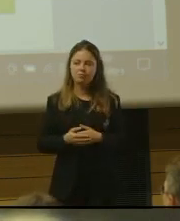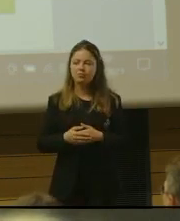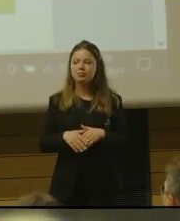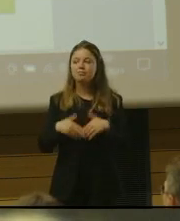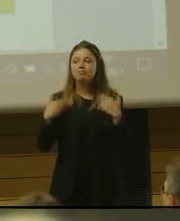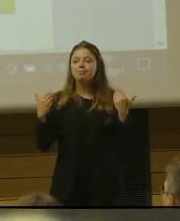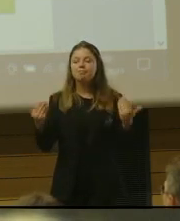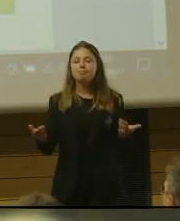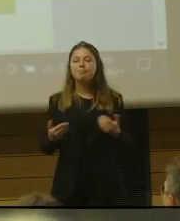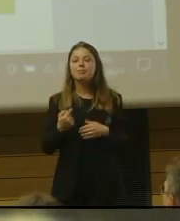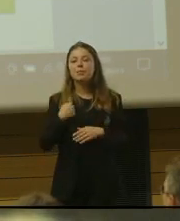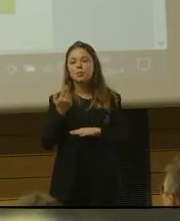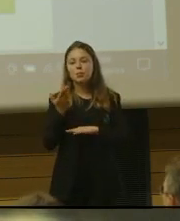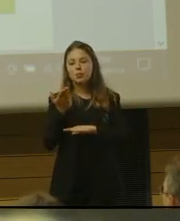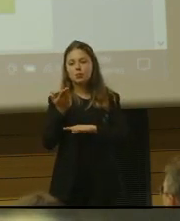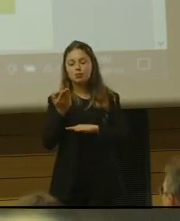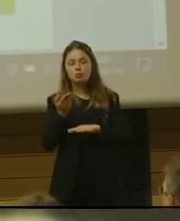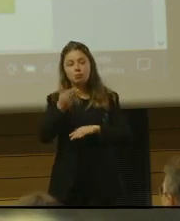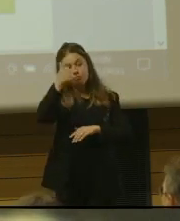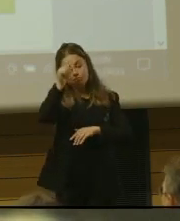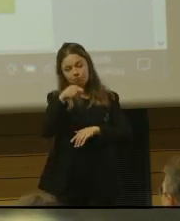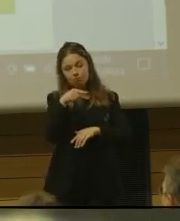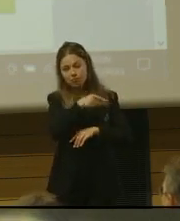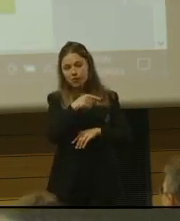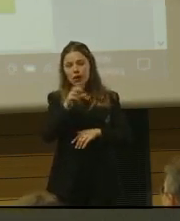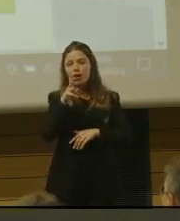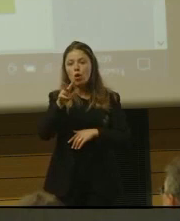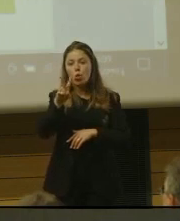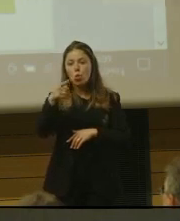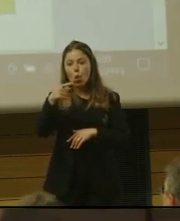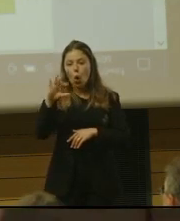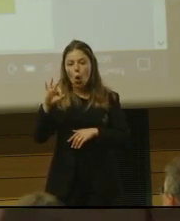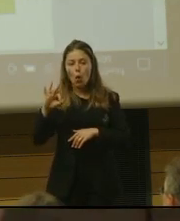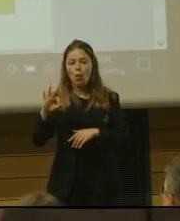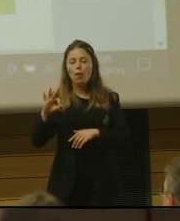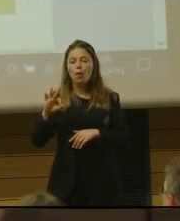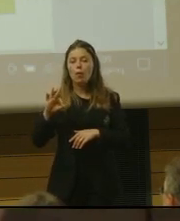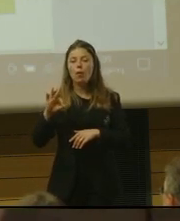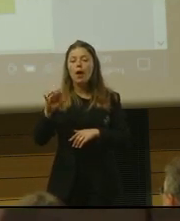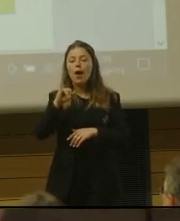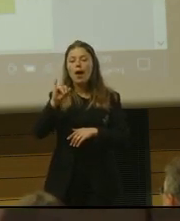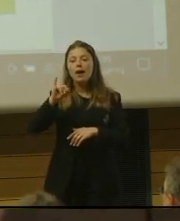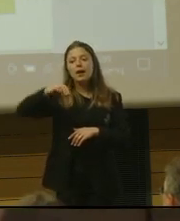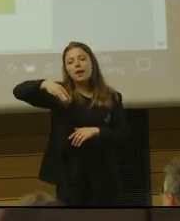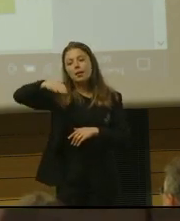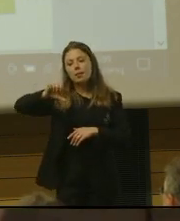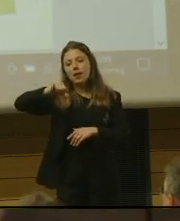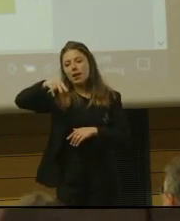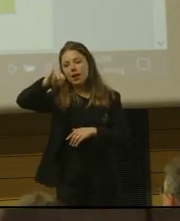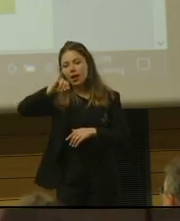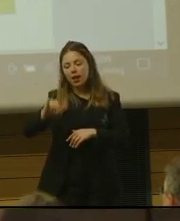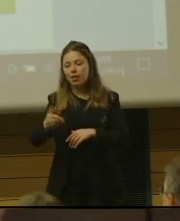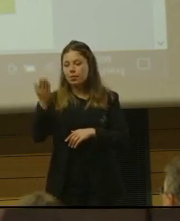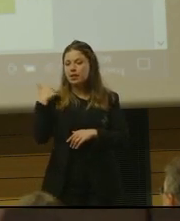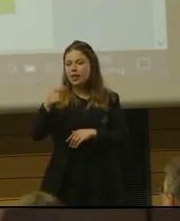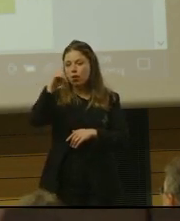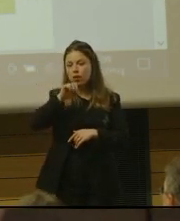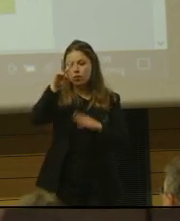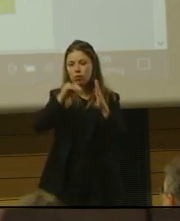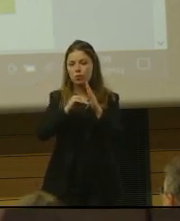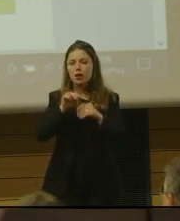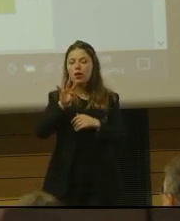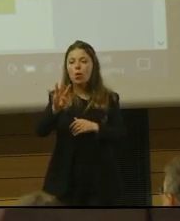Entonces, bueno, os presento, él es Hugo Jiménez, desde el 2004 está como